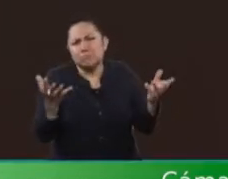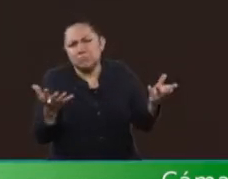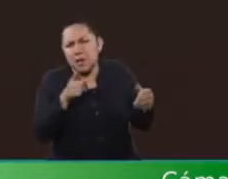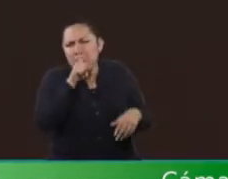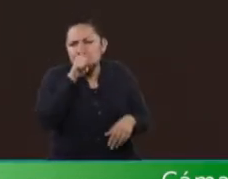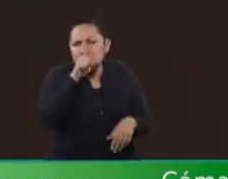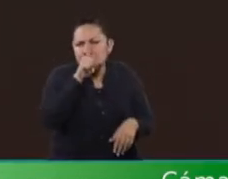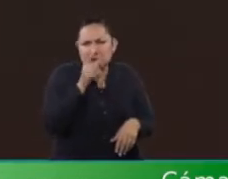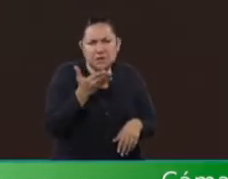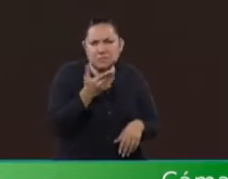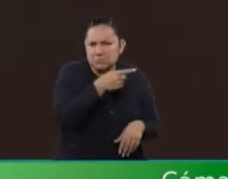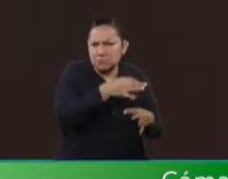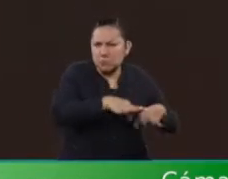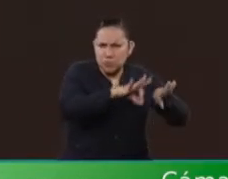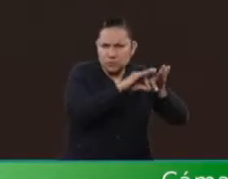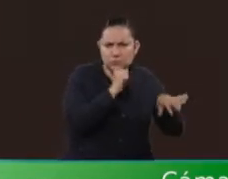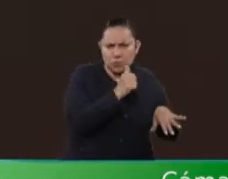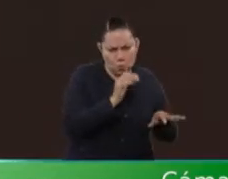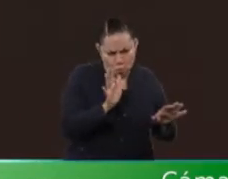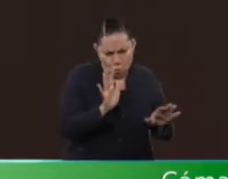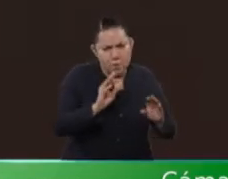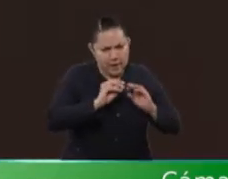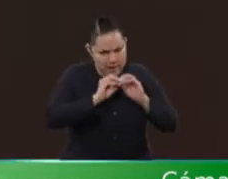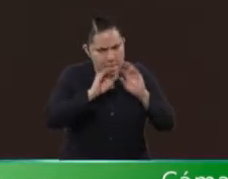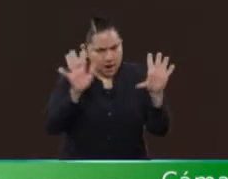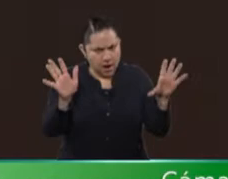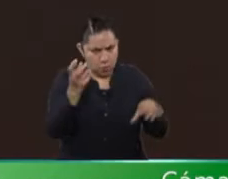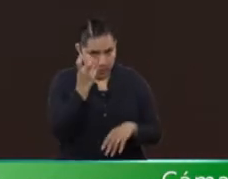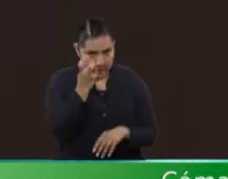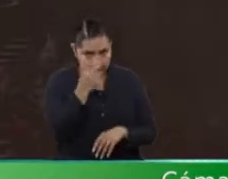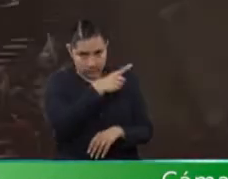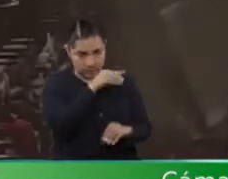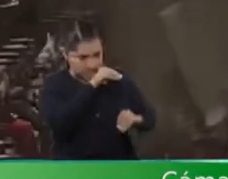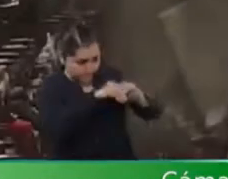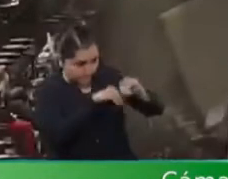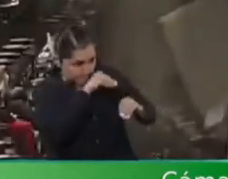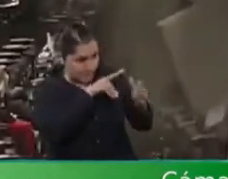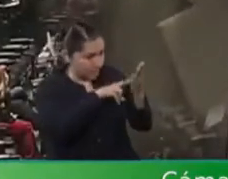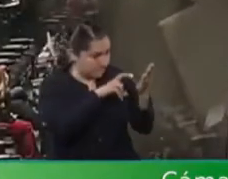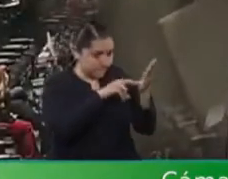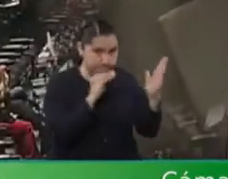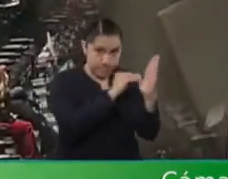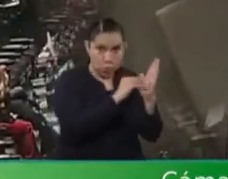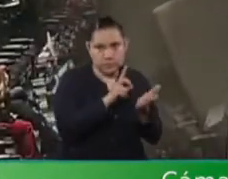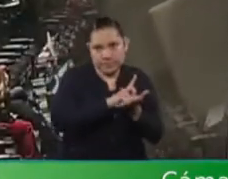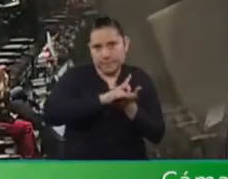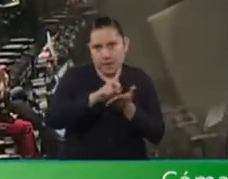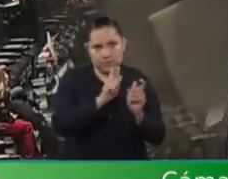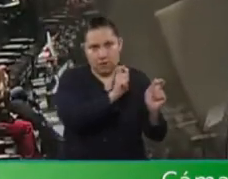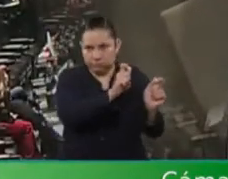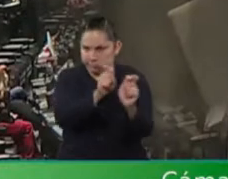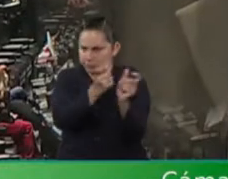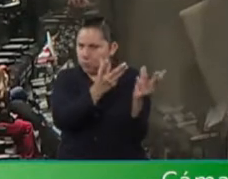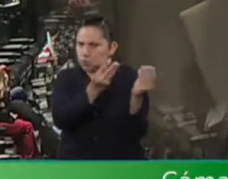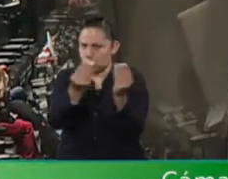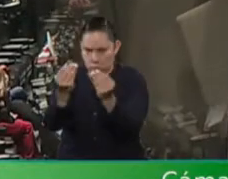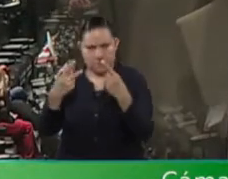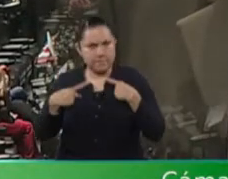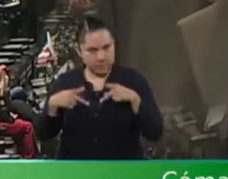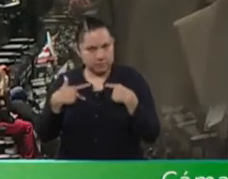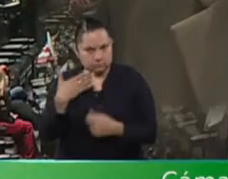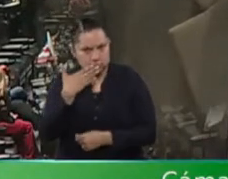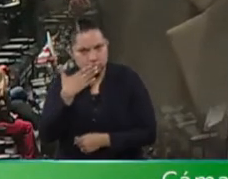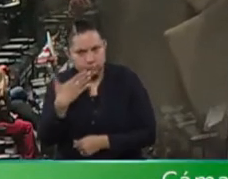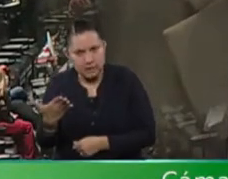verán beneficiadas en el reconocimiento de este derecho. Estamos a favor de dar pensiones a las personas